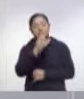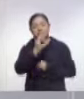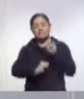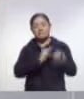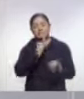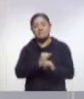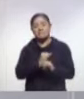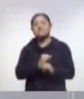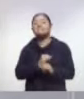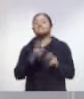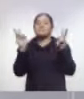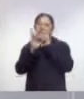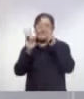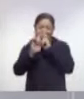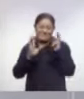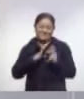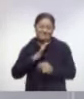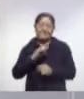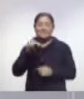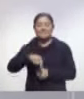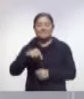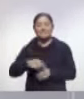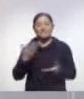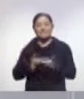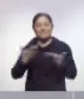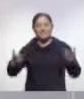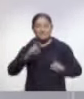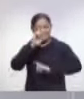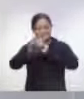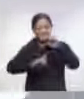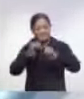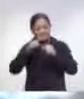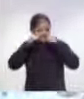a realizar en verano y que, por supuesto, aquí en Ahora Deportes, les estaremos muy pendientes.